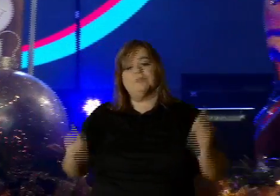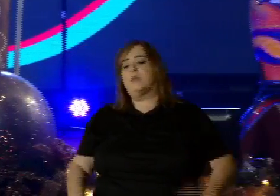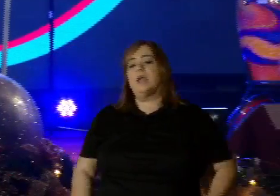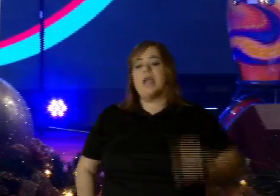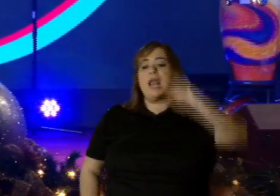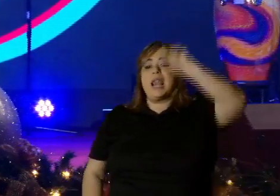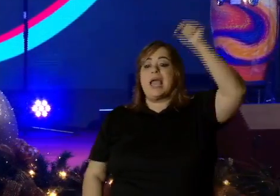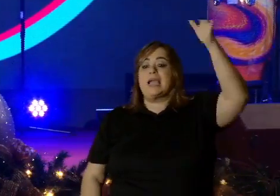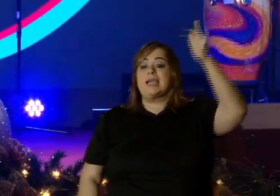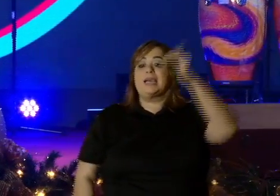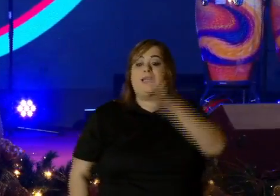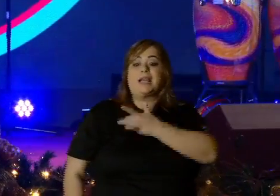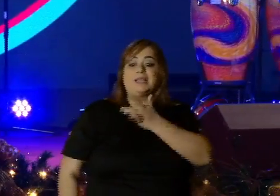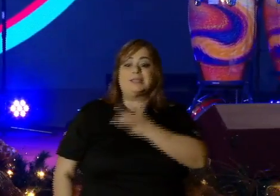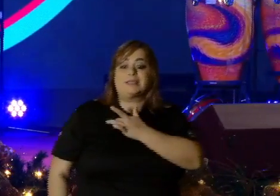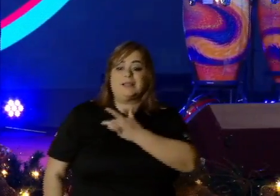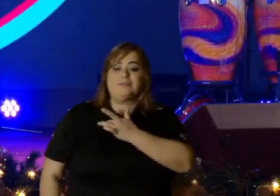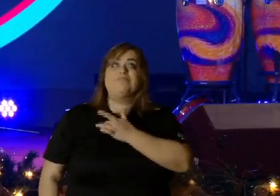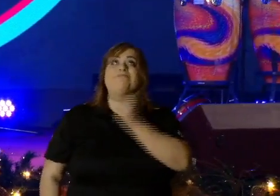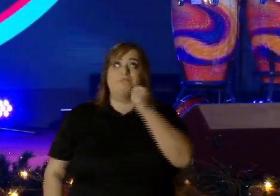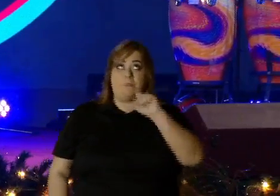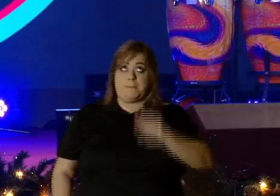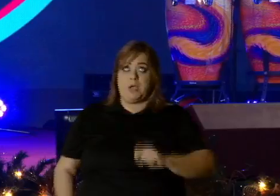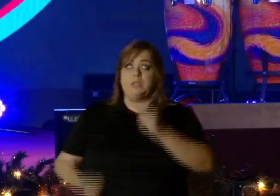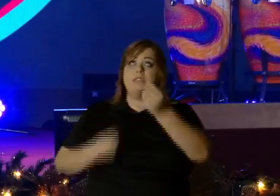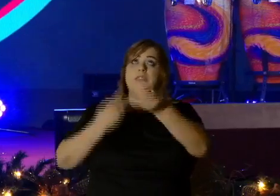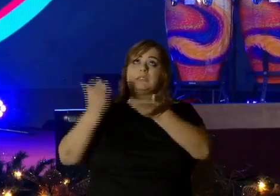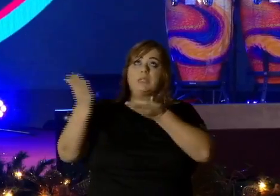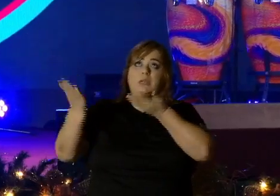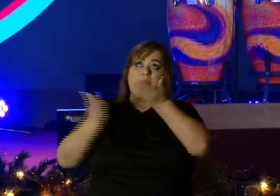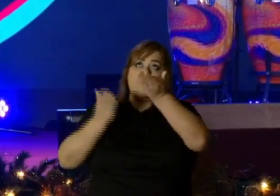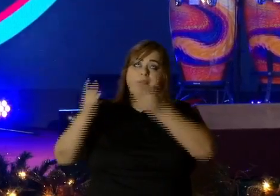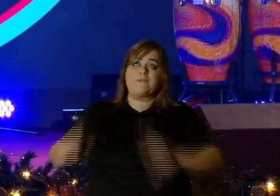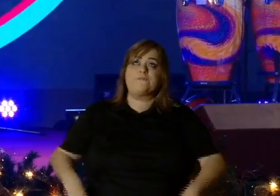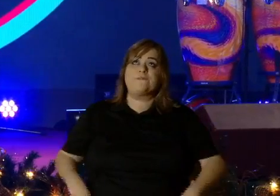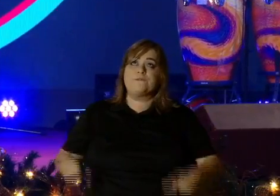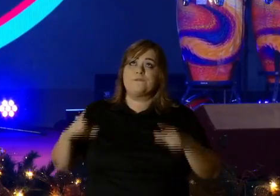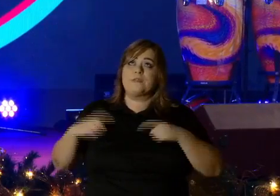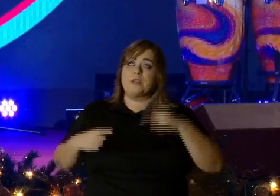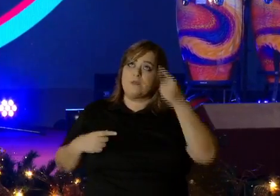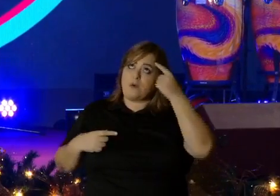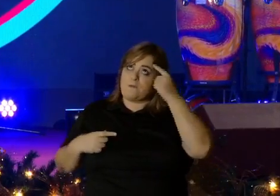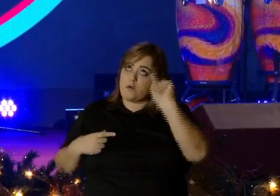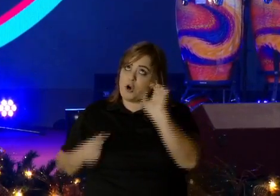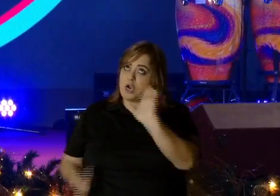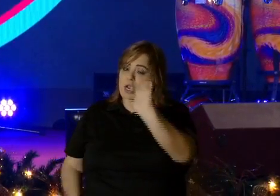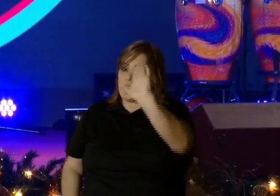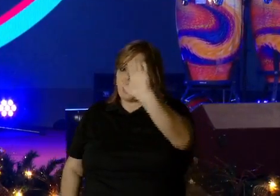le agradas, si no le sirves, si no vives para Él?